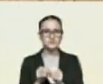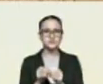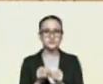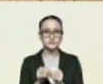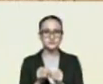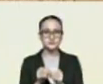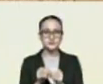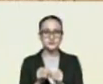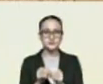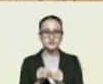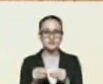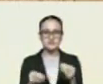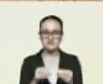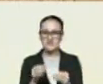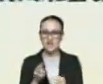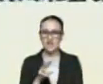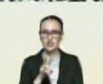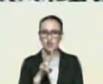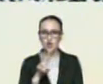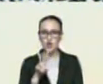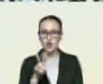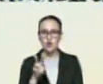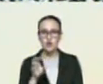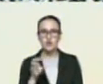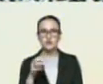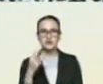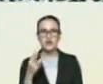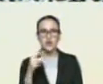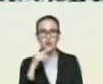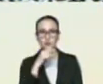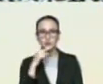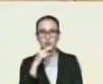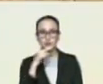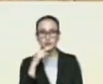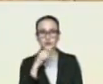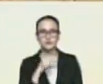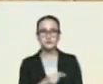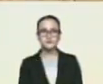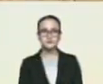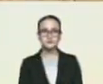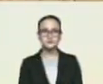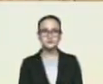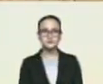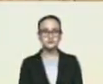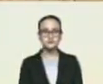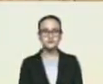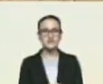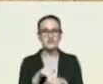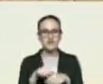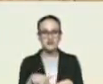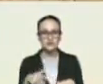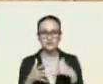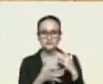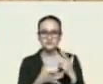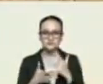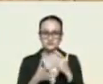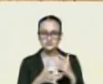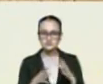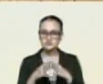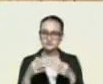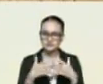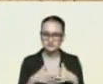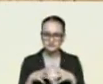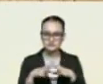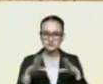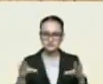se hizo entre el 2 y el 3 de octubre. La auditoría de infraestructura tecnológica electoral